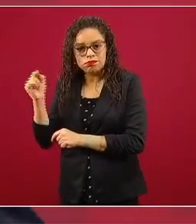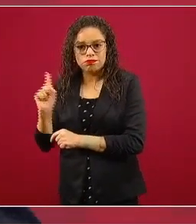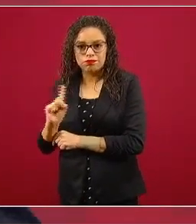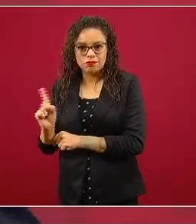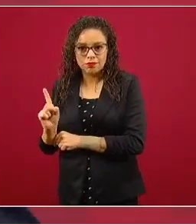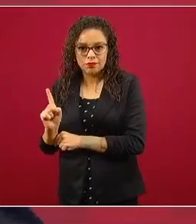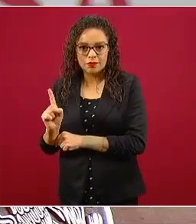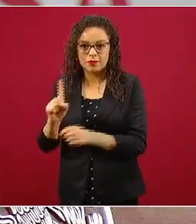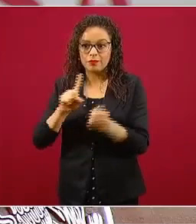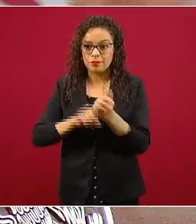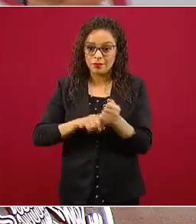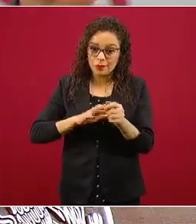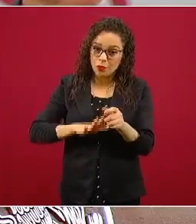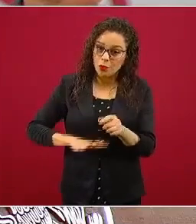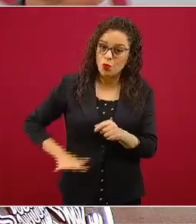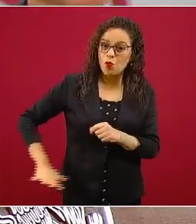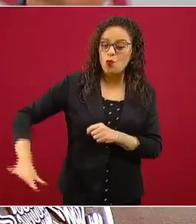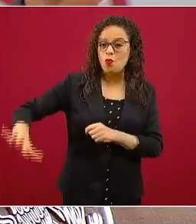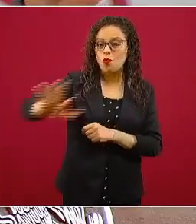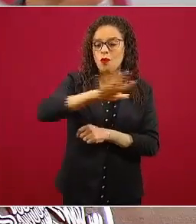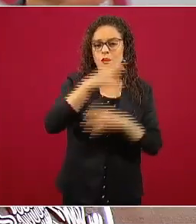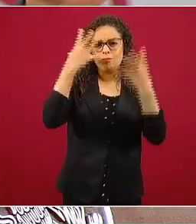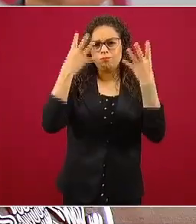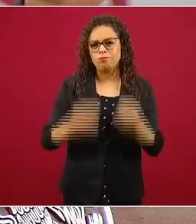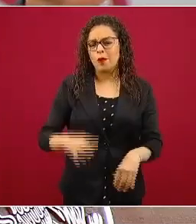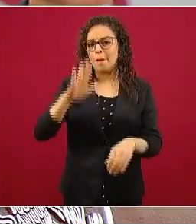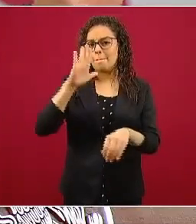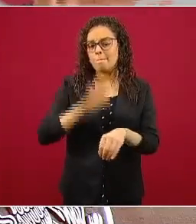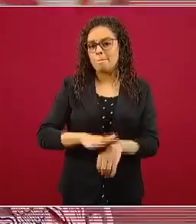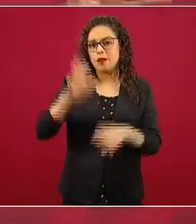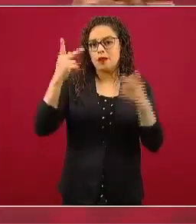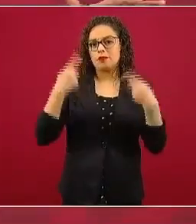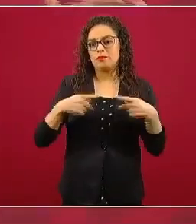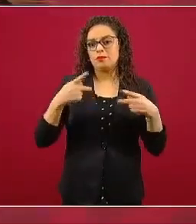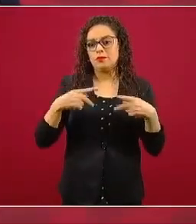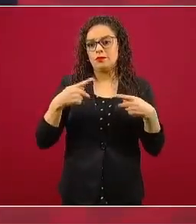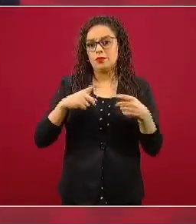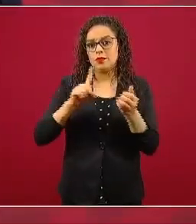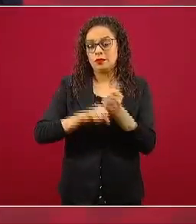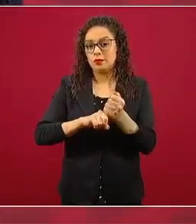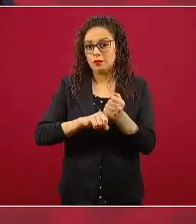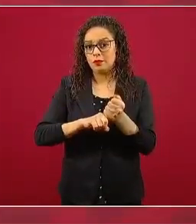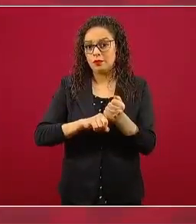es la inmensa mayoría del pueblo que ha tomado